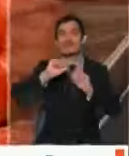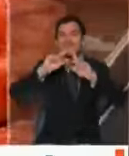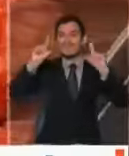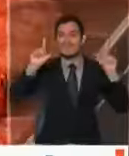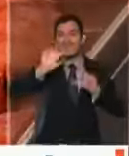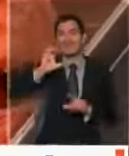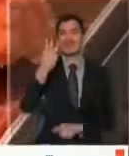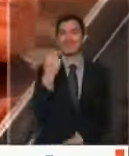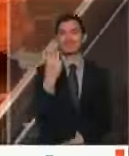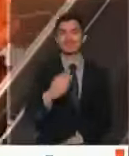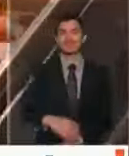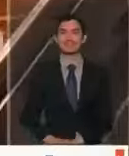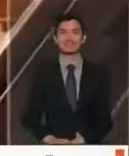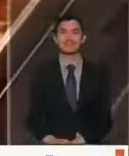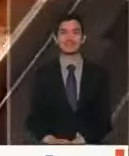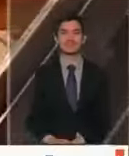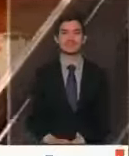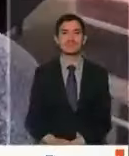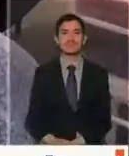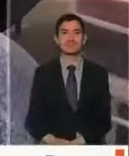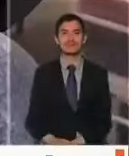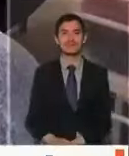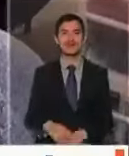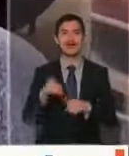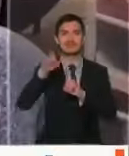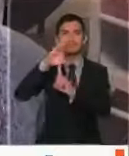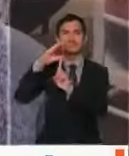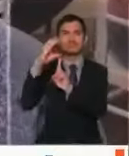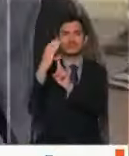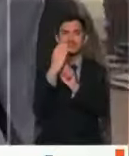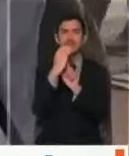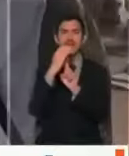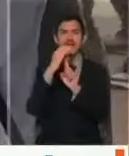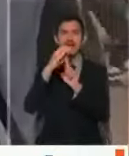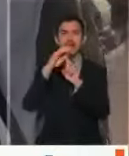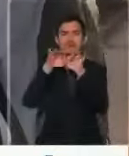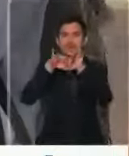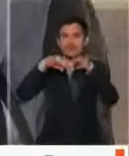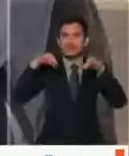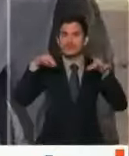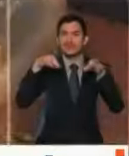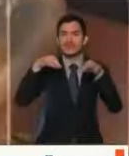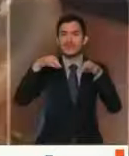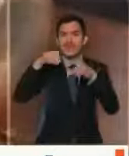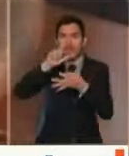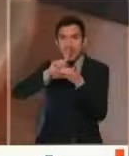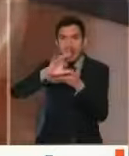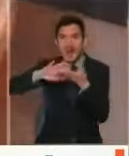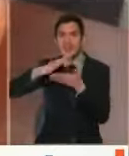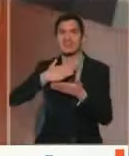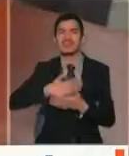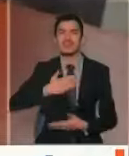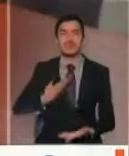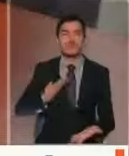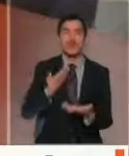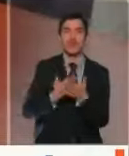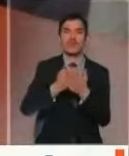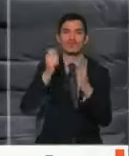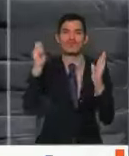13. Está tan arraigada la cultura de la longaniza en la zona que incluso se quiere proponer el Día del